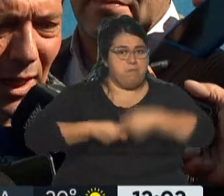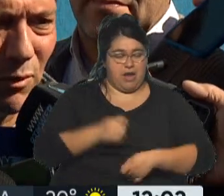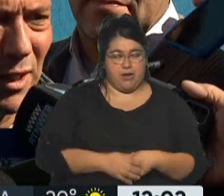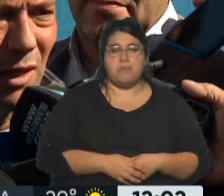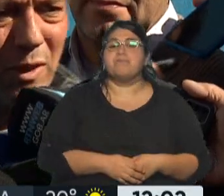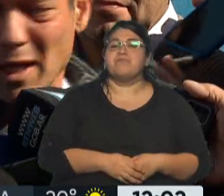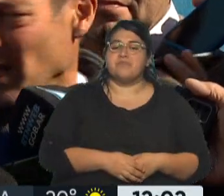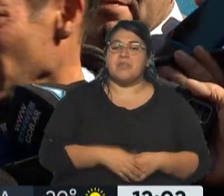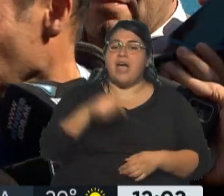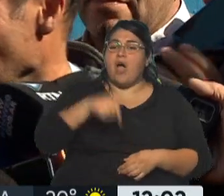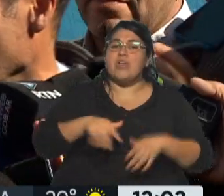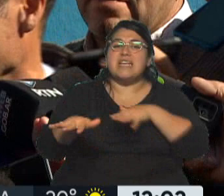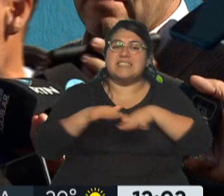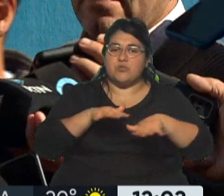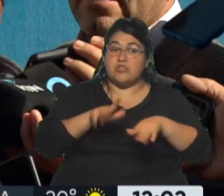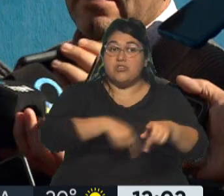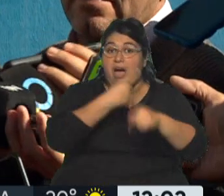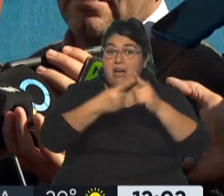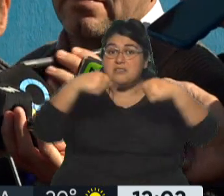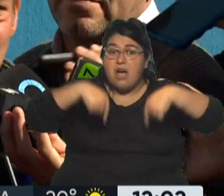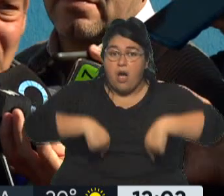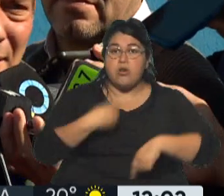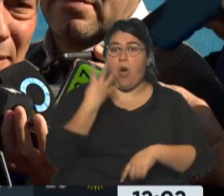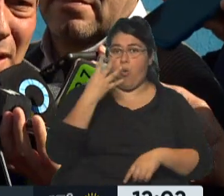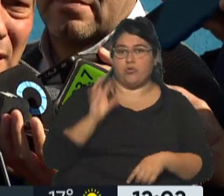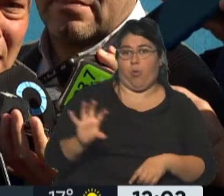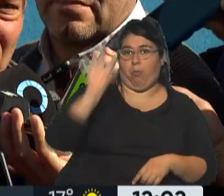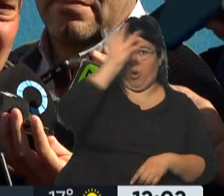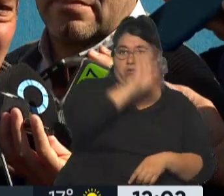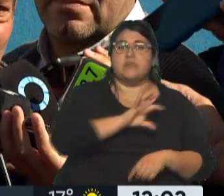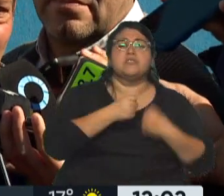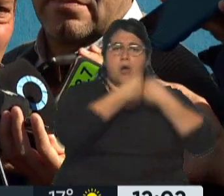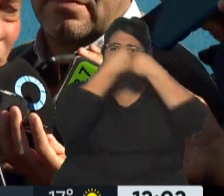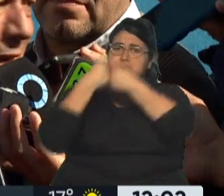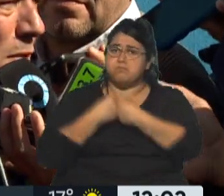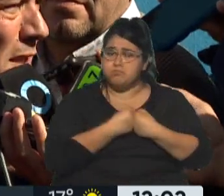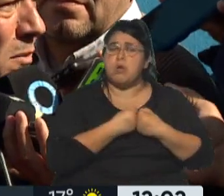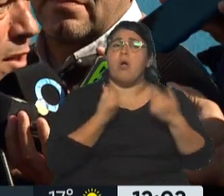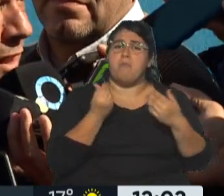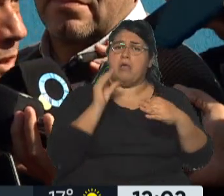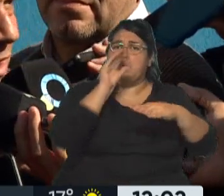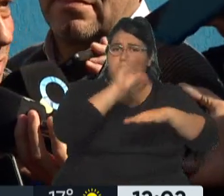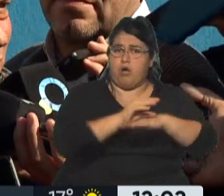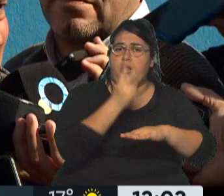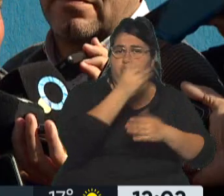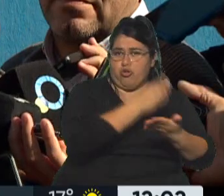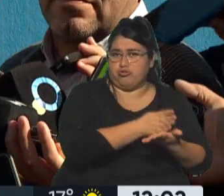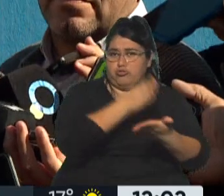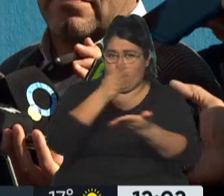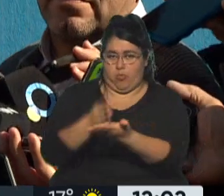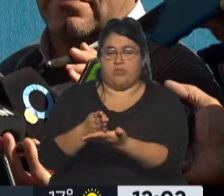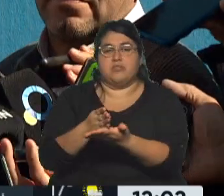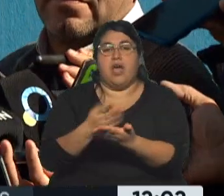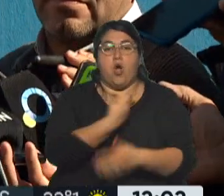un panorama Silvia Hasta ahora a ver cuatro provincias acordaron el pago de este Bono en dos cuotas dispuestos por el gobierno